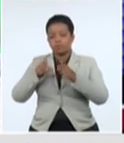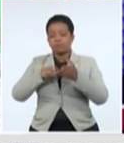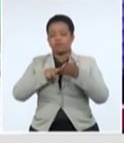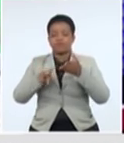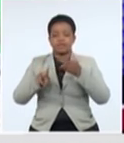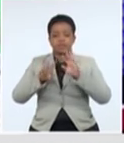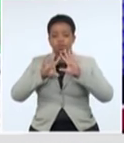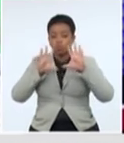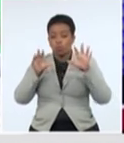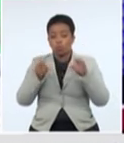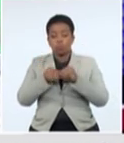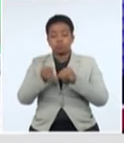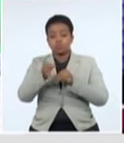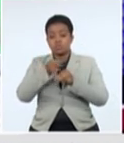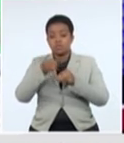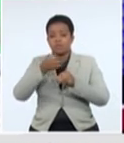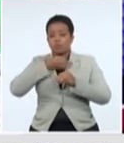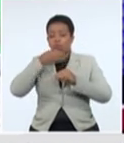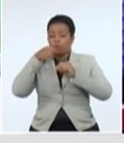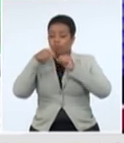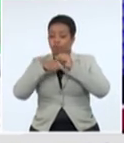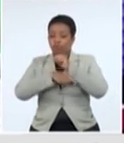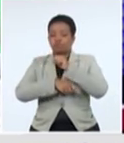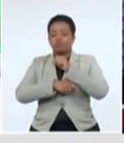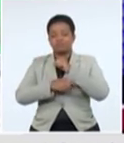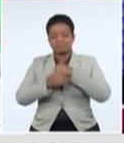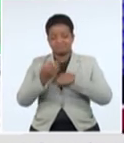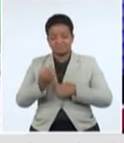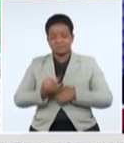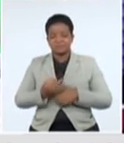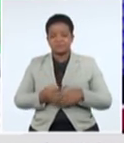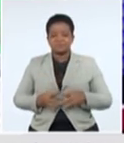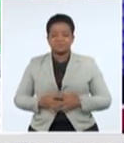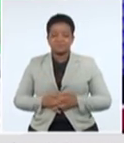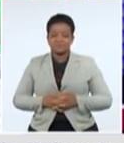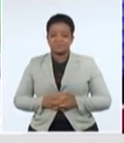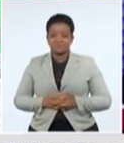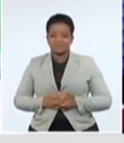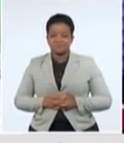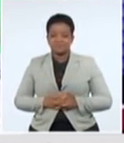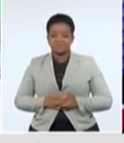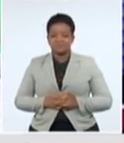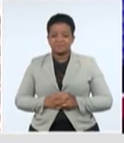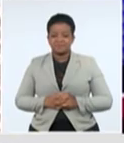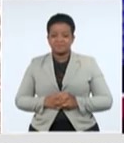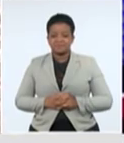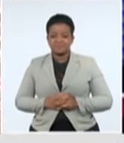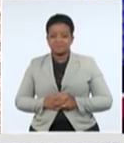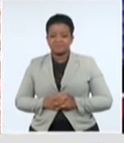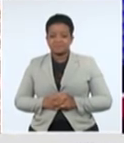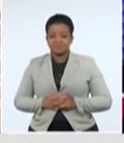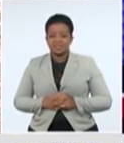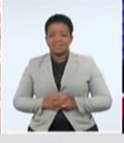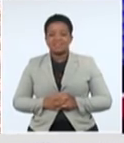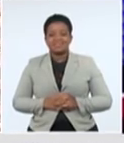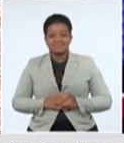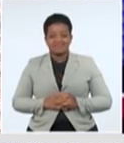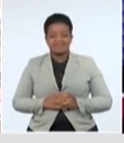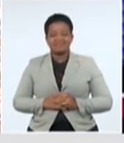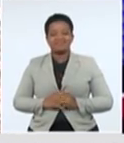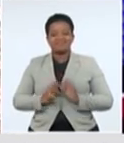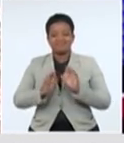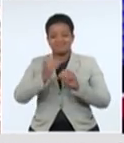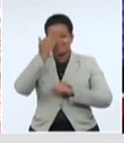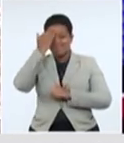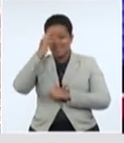municipios, muy en detalle, como nos tiene acostumbrado ya la periodista Gisela García. Así es, gracias doctor. Hoy solo 2